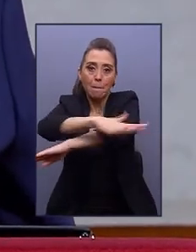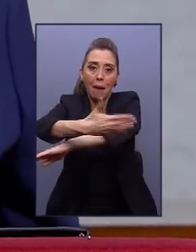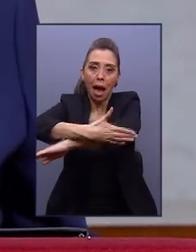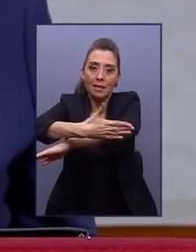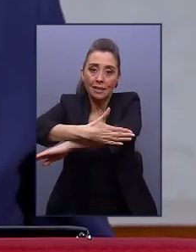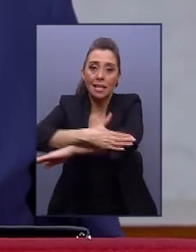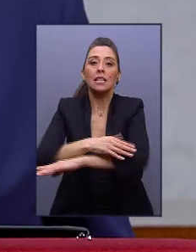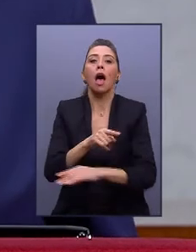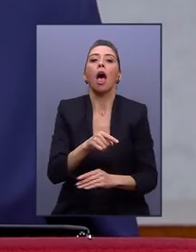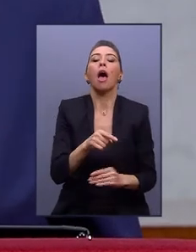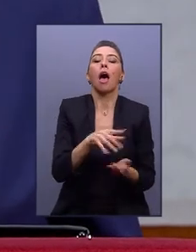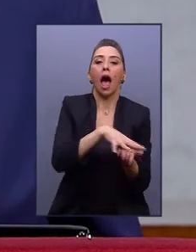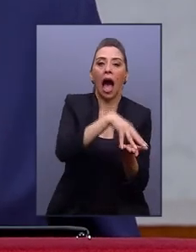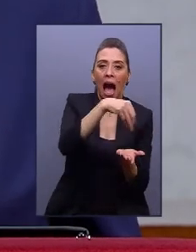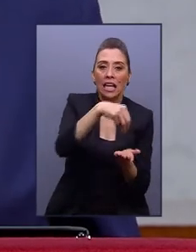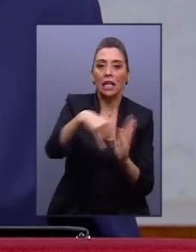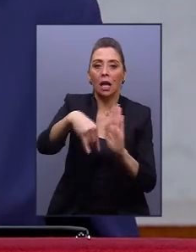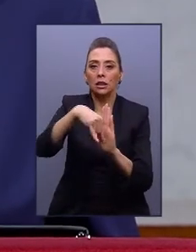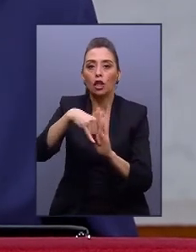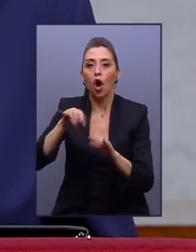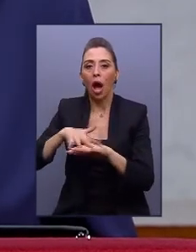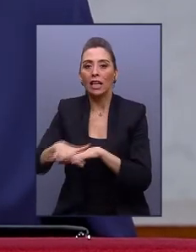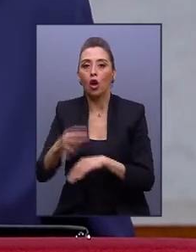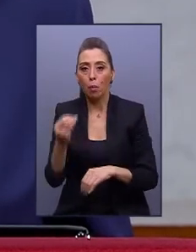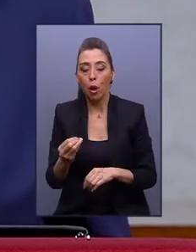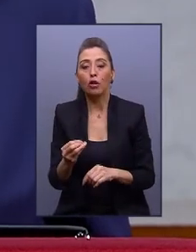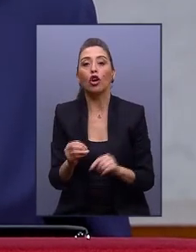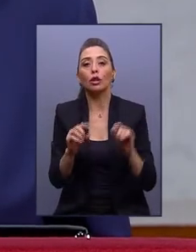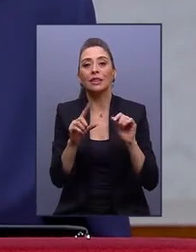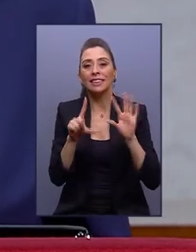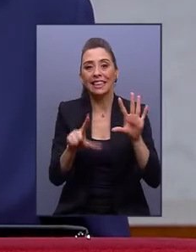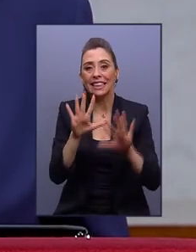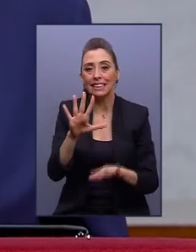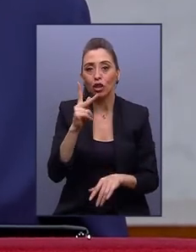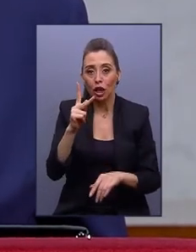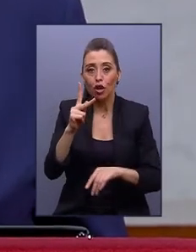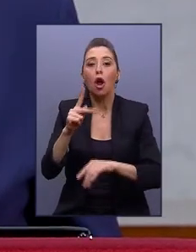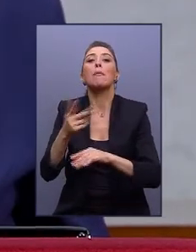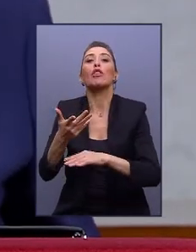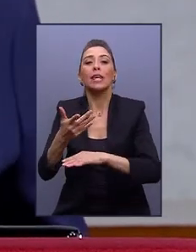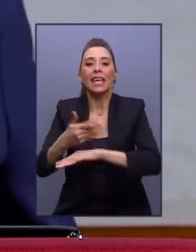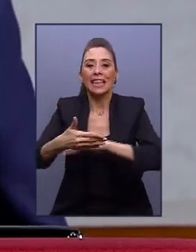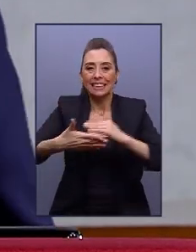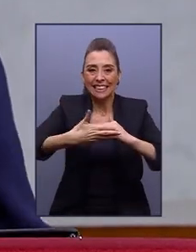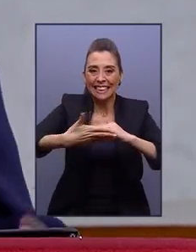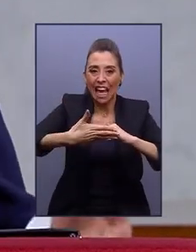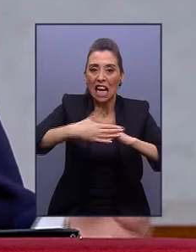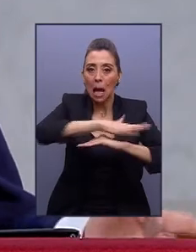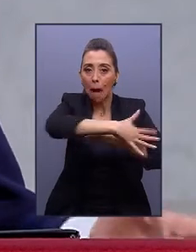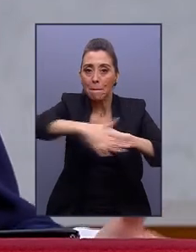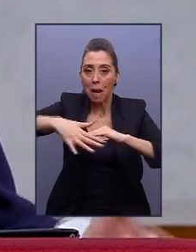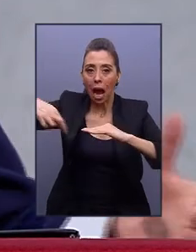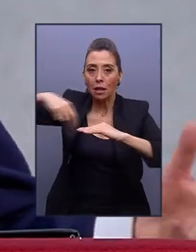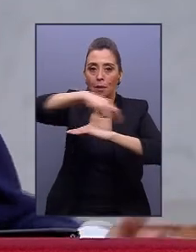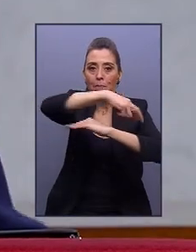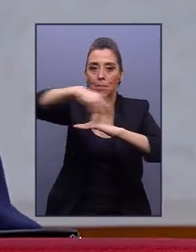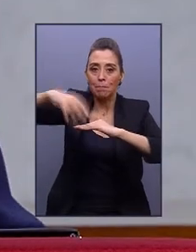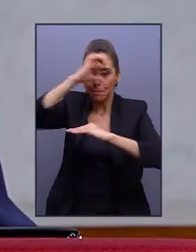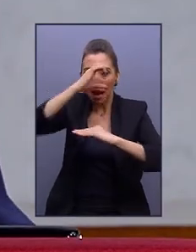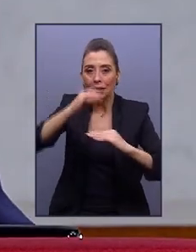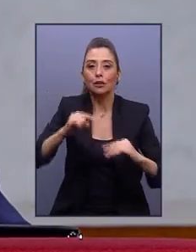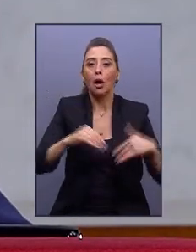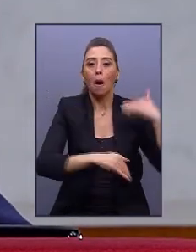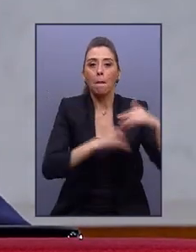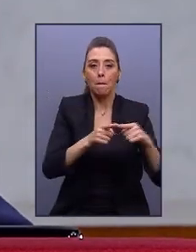Río Bueno, que sumarán nada menos que 75 kilómetros de vías y paseos, lo que equivale a 42 veces el largo de la